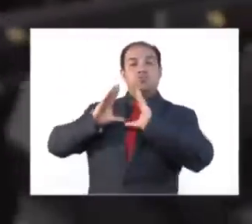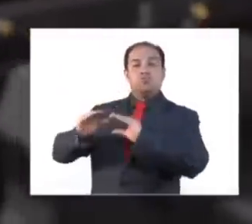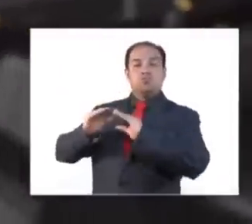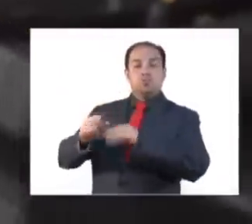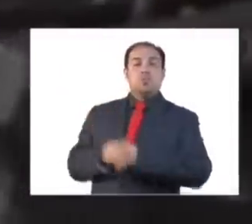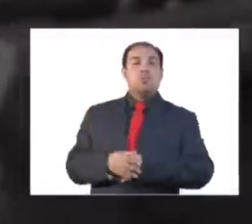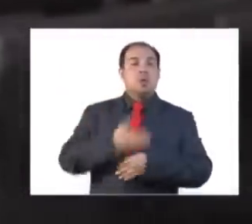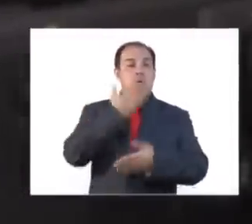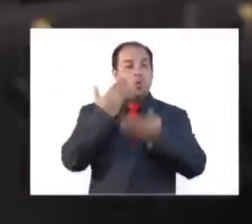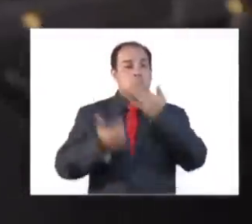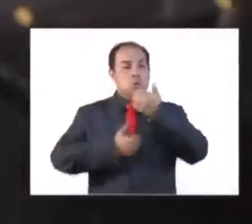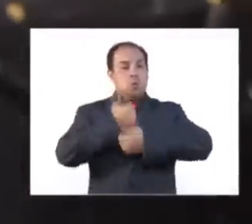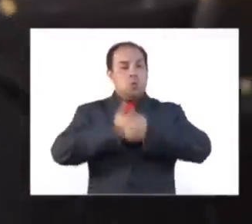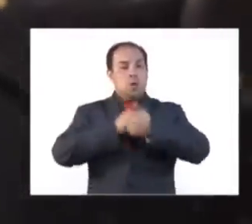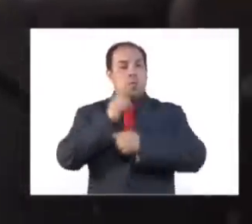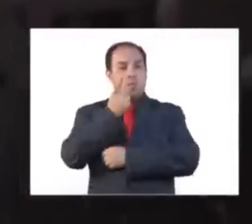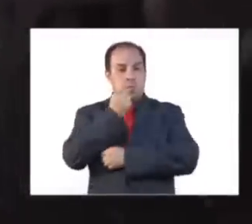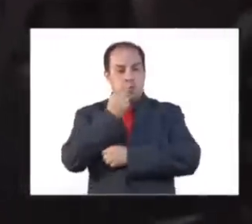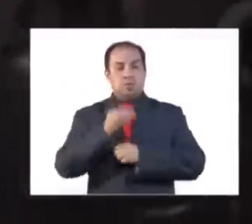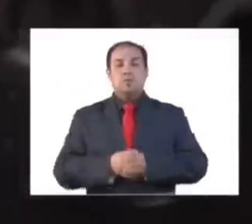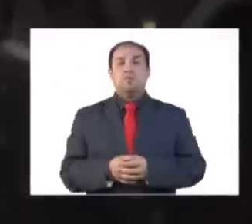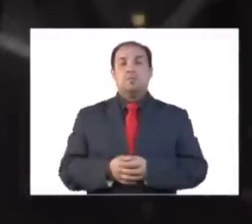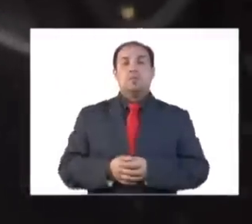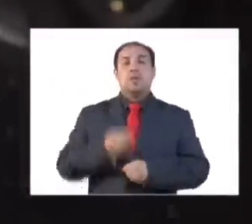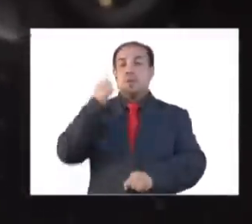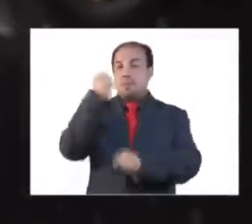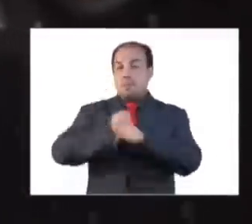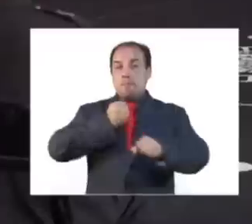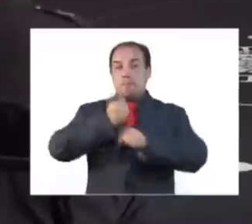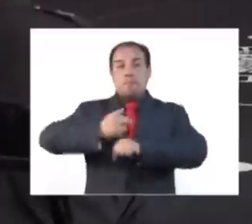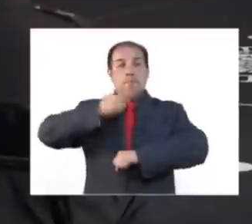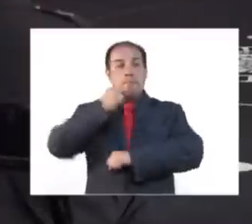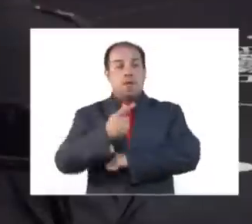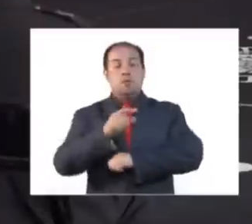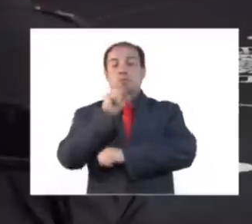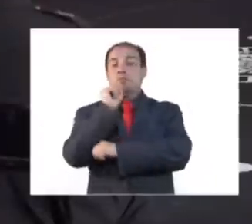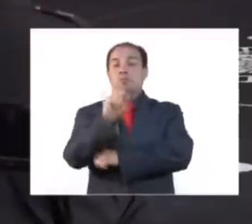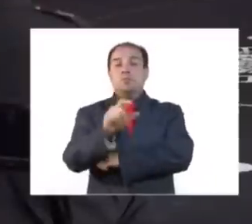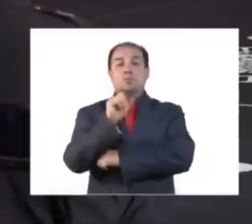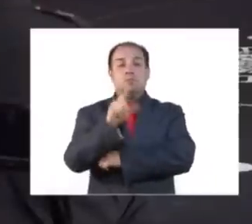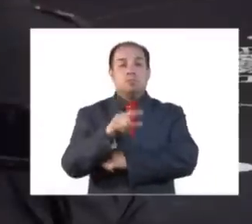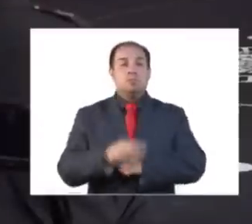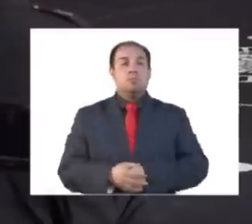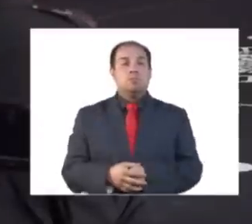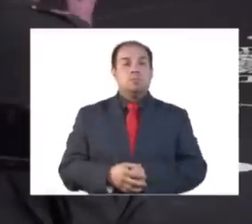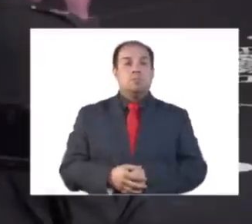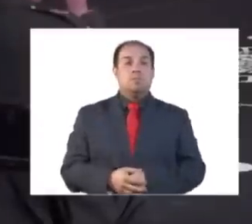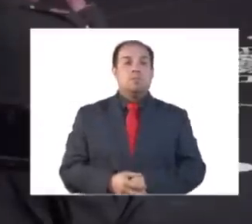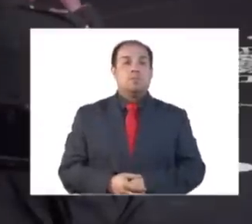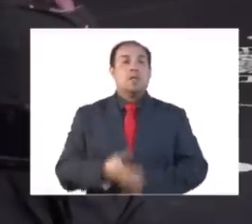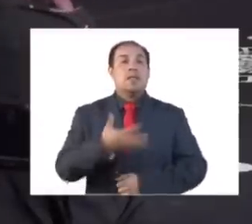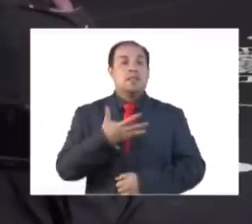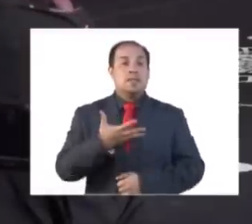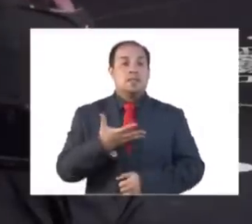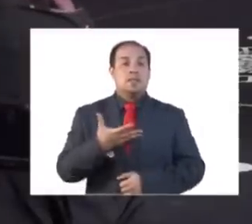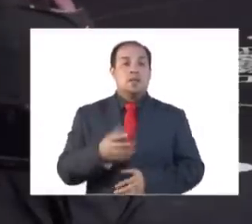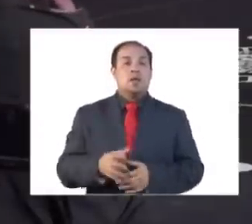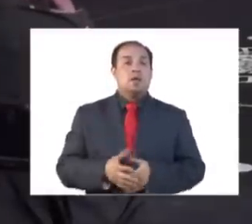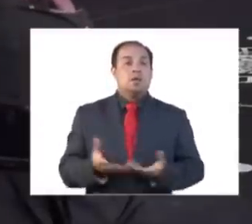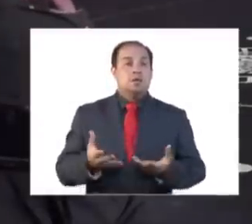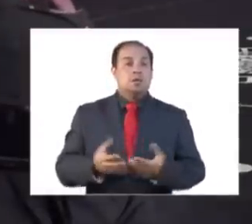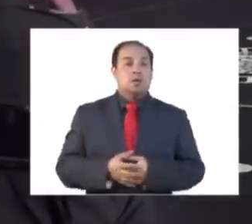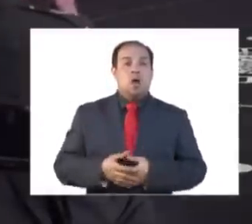carrera policial, el mejor entrenamiento y también el construir un cuerpo que se